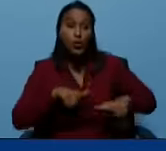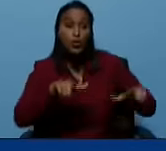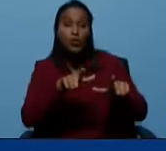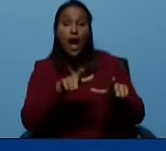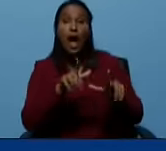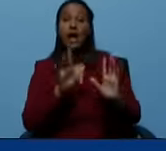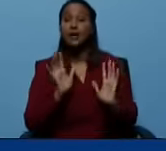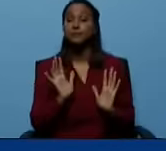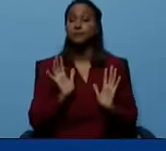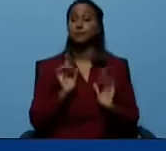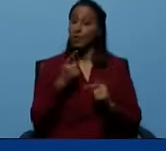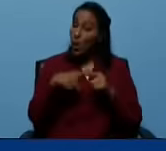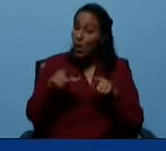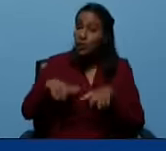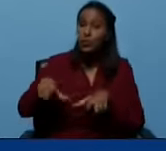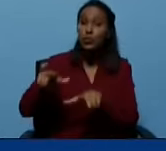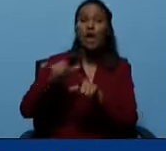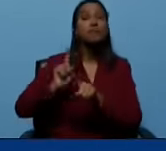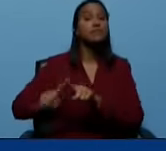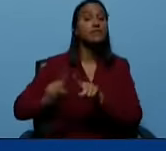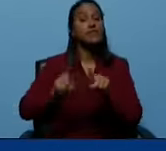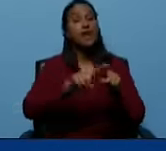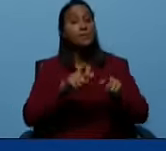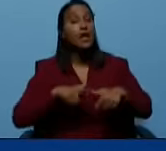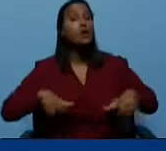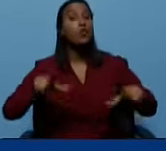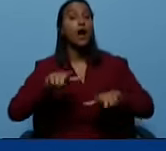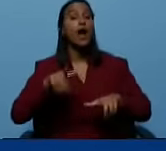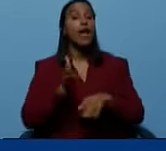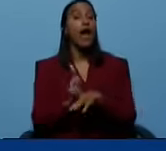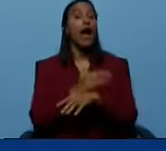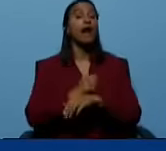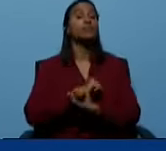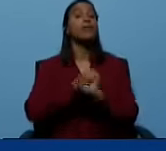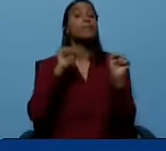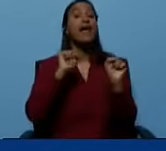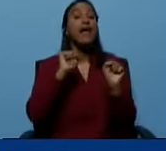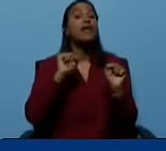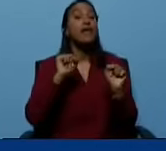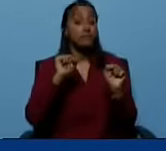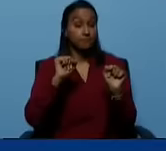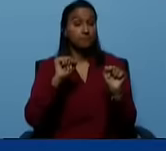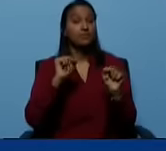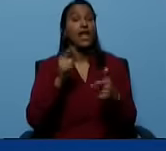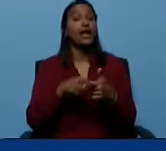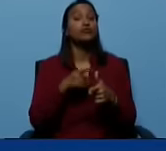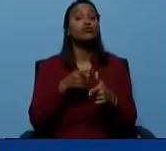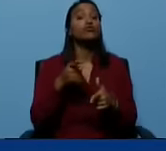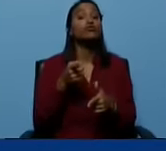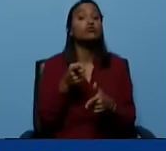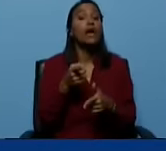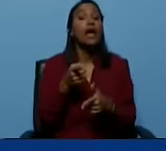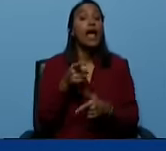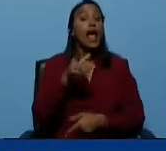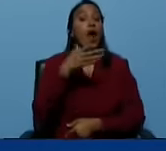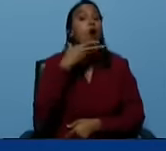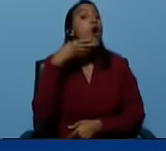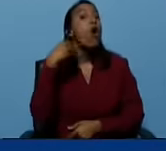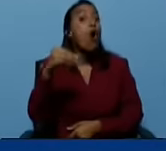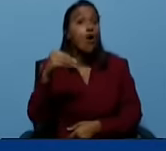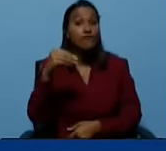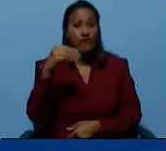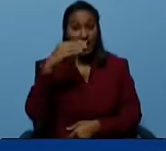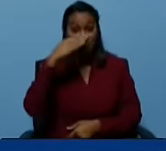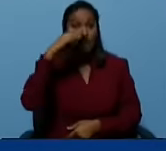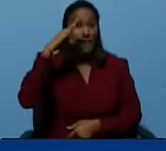delincuentes de edades tempranas, jóvenes. Yo he dicho, no se le puede endilgar a la